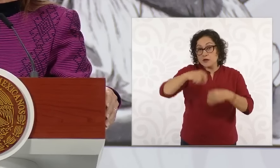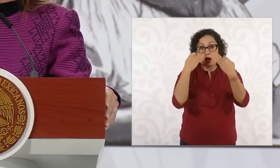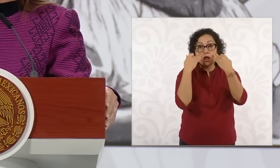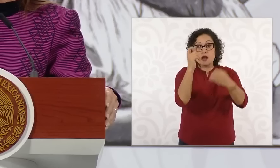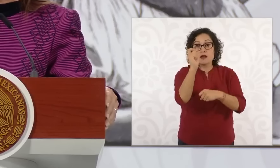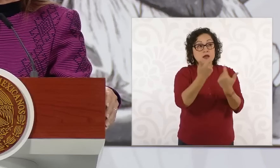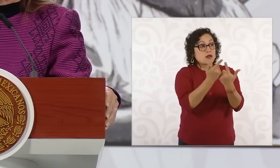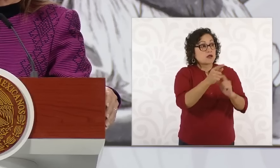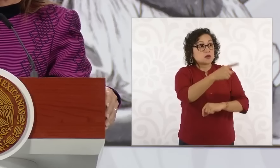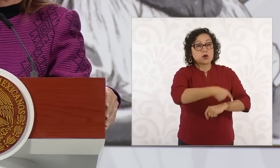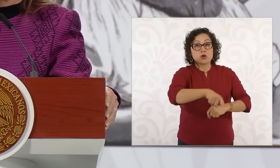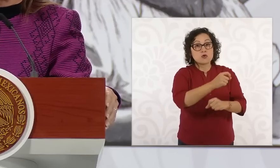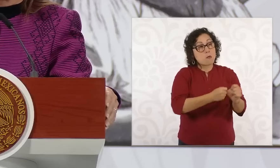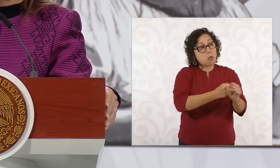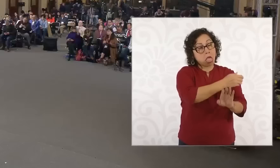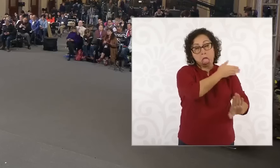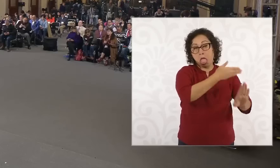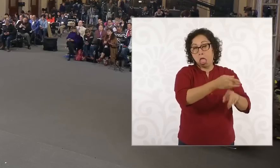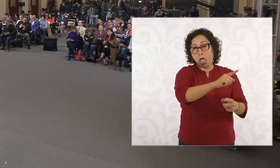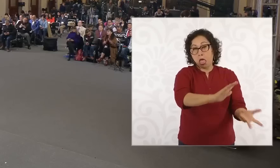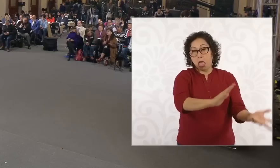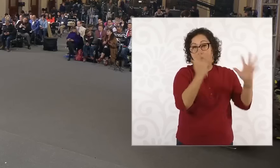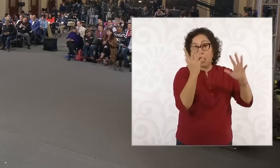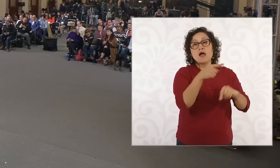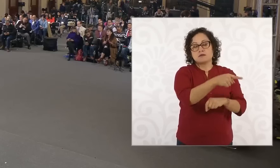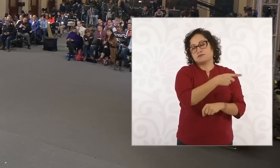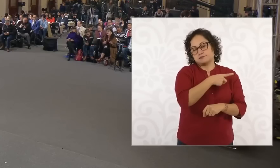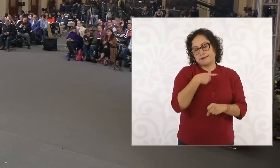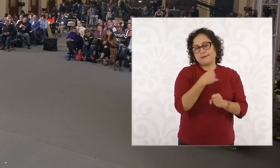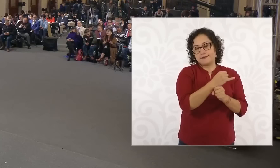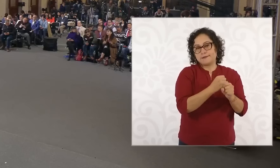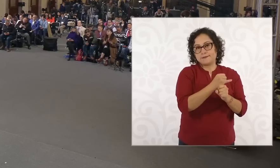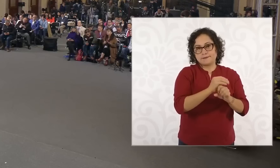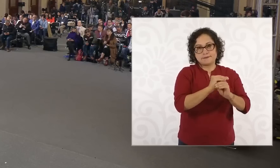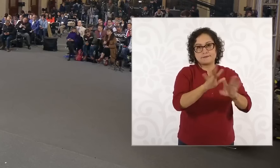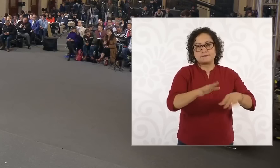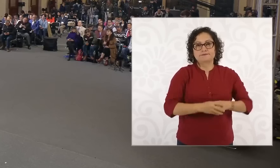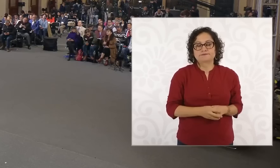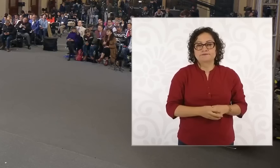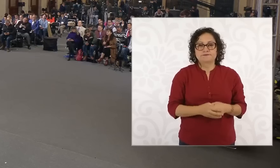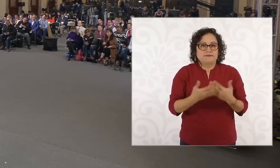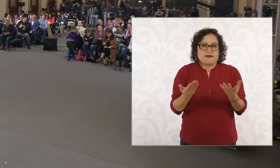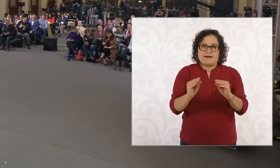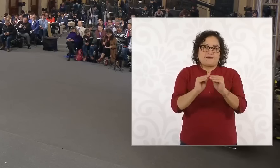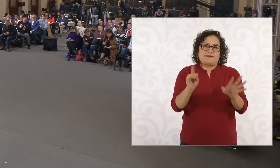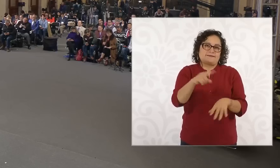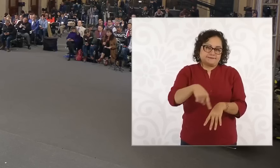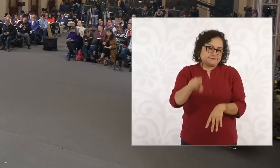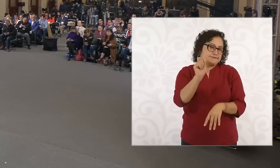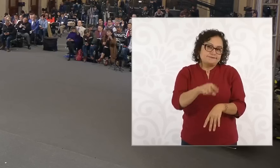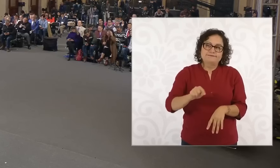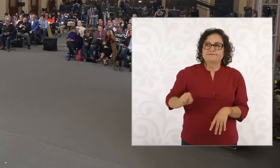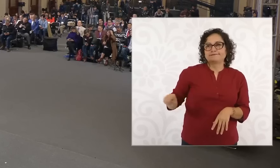que investigarse. Ya por último, Presidenta, ¿qué opinión tiene de que… y bueno, los de siempre que ya sabemos. Claro. Se está